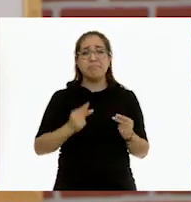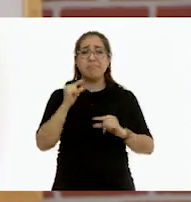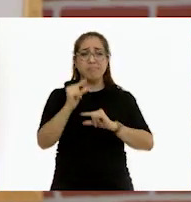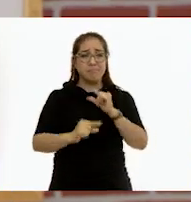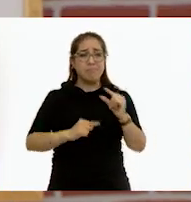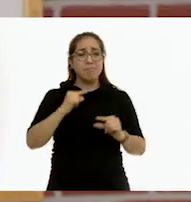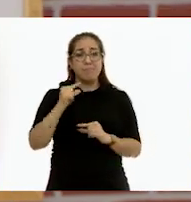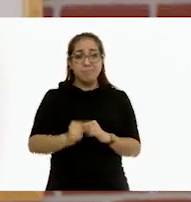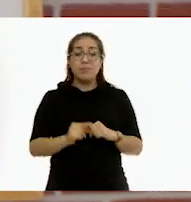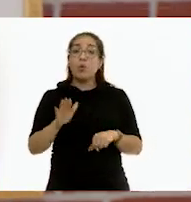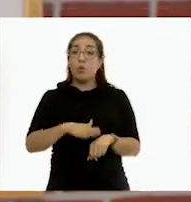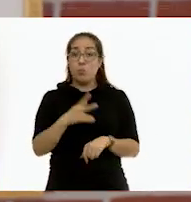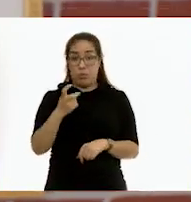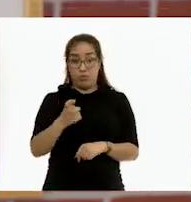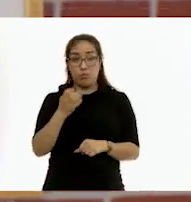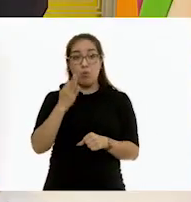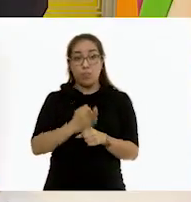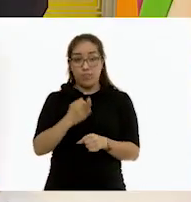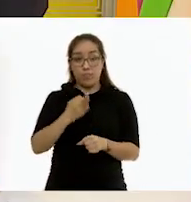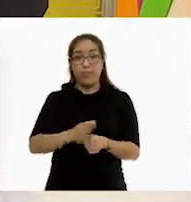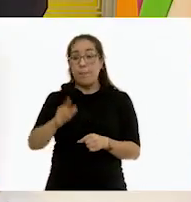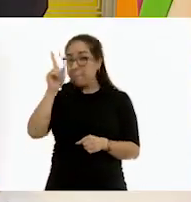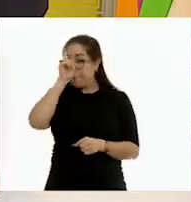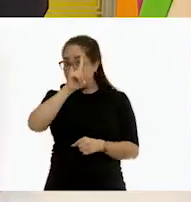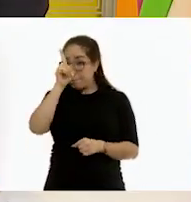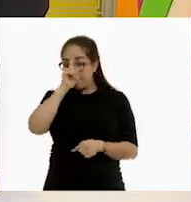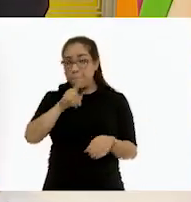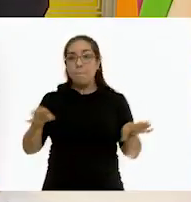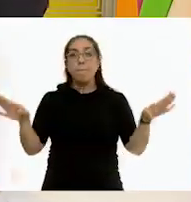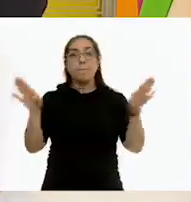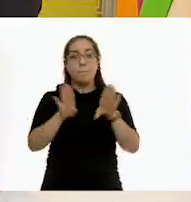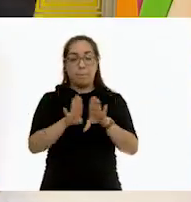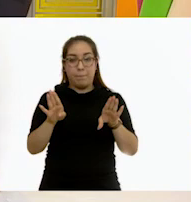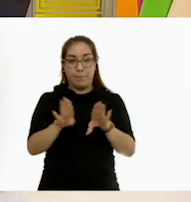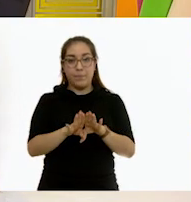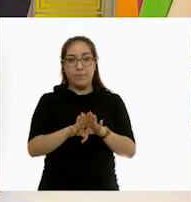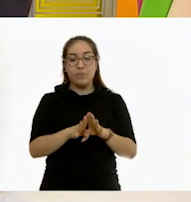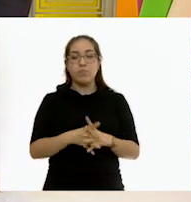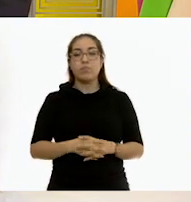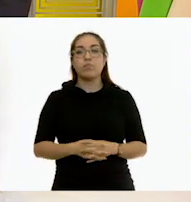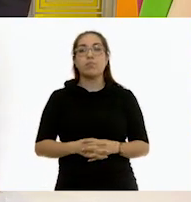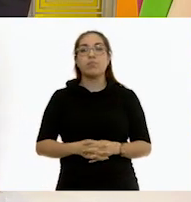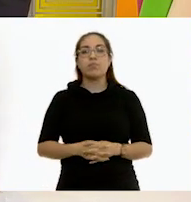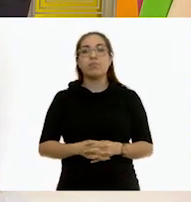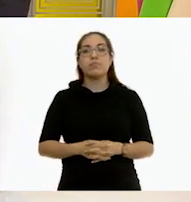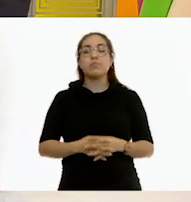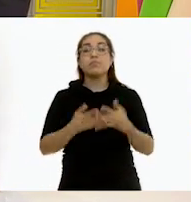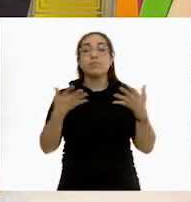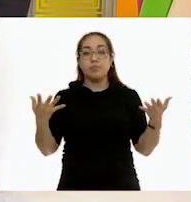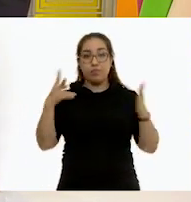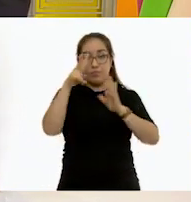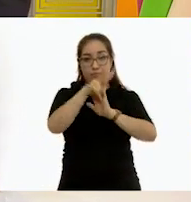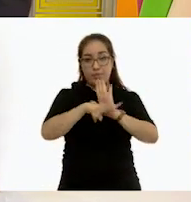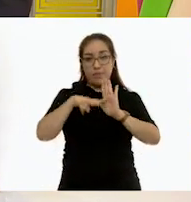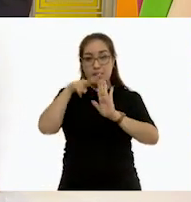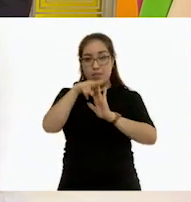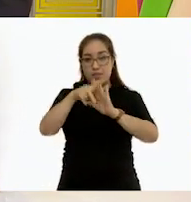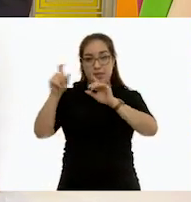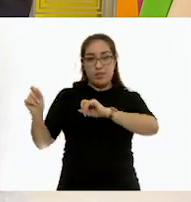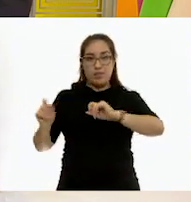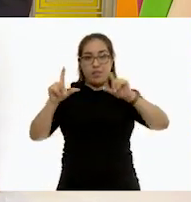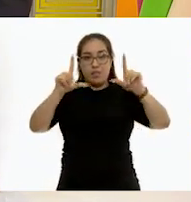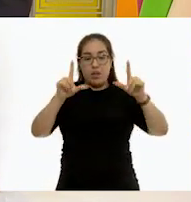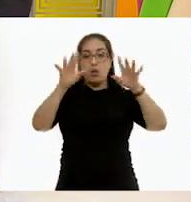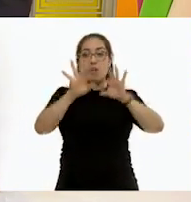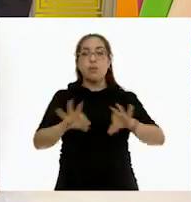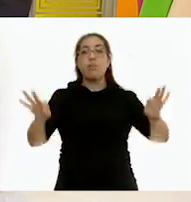por eso es que te vamos a dar algunas recomendaciones y vamos a ver el video que es de la importancia